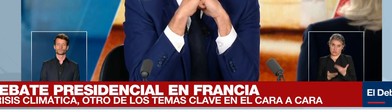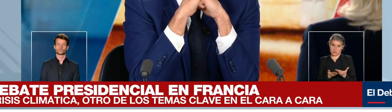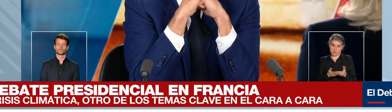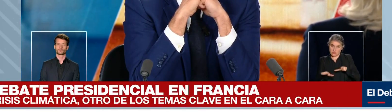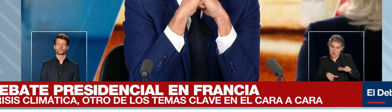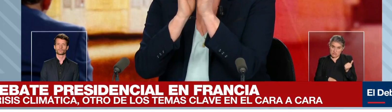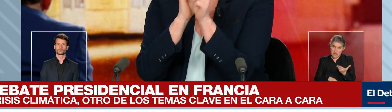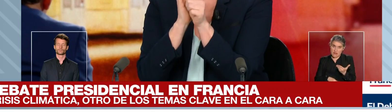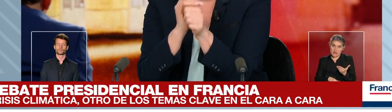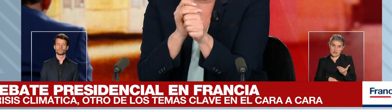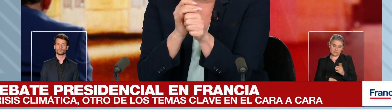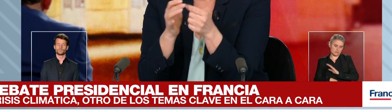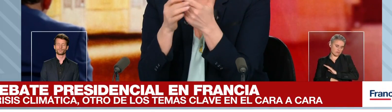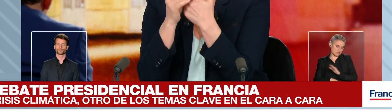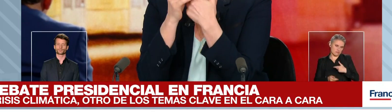para que allá sean